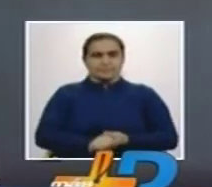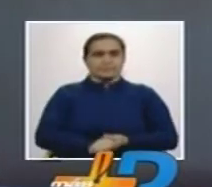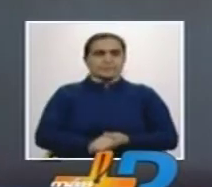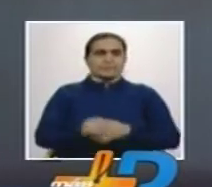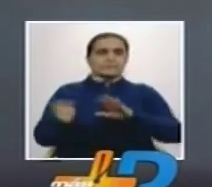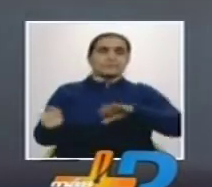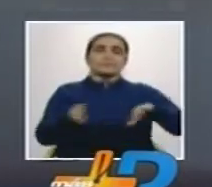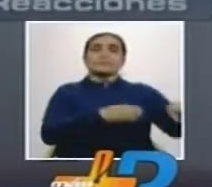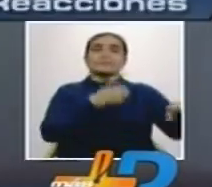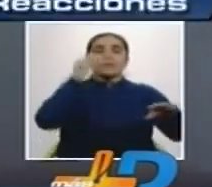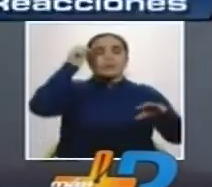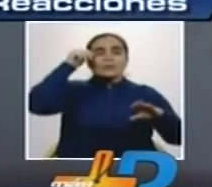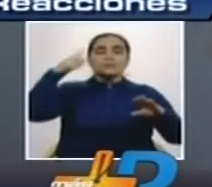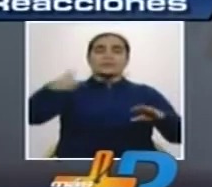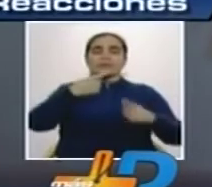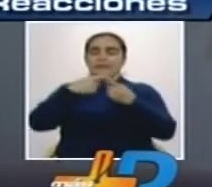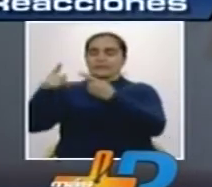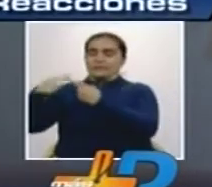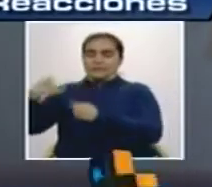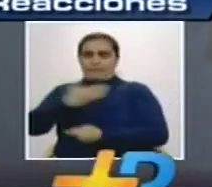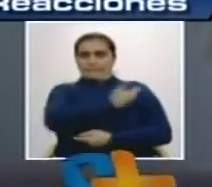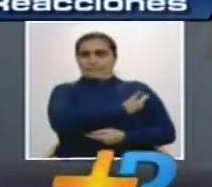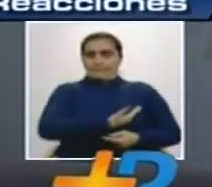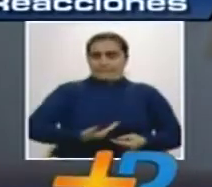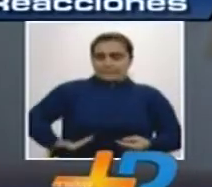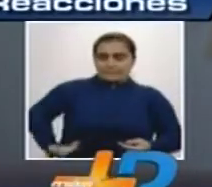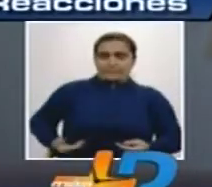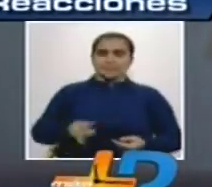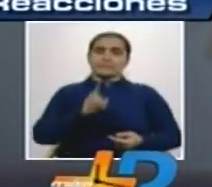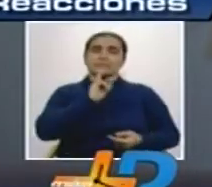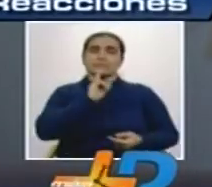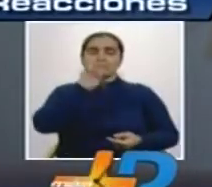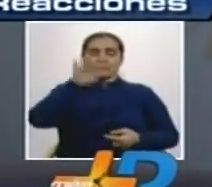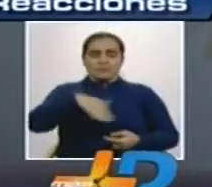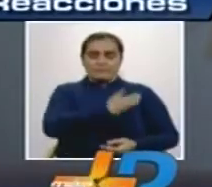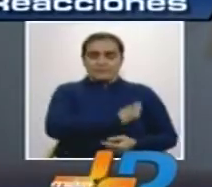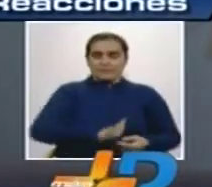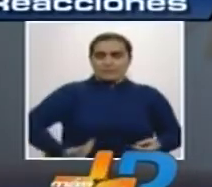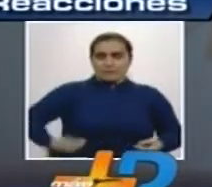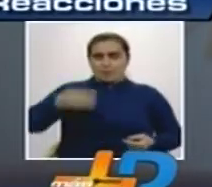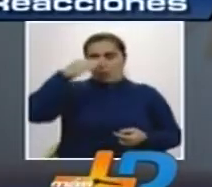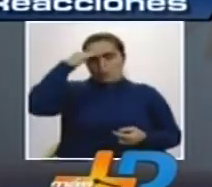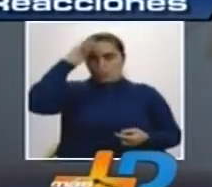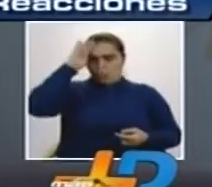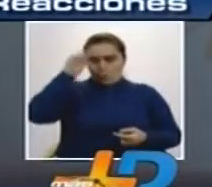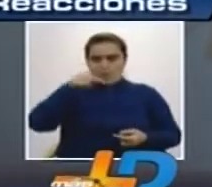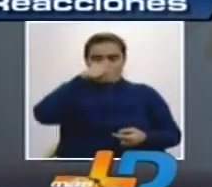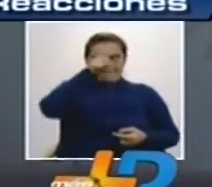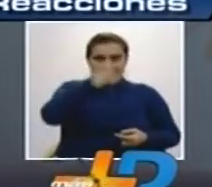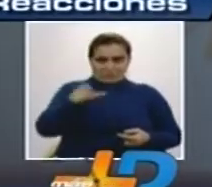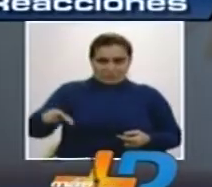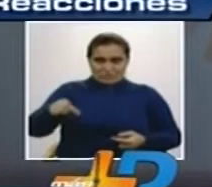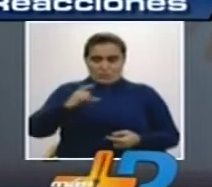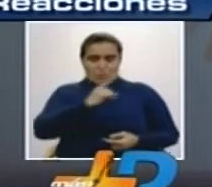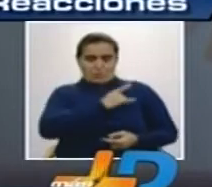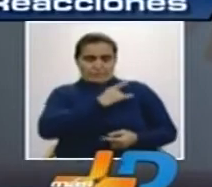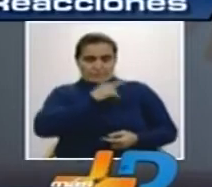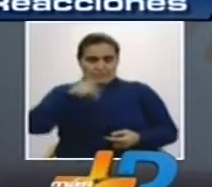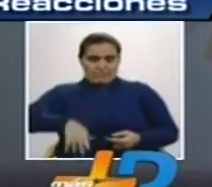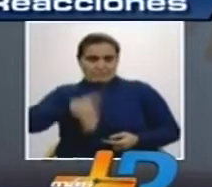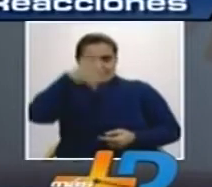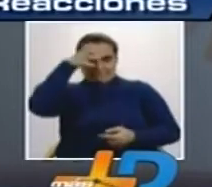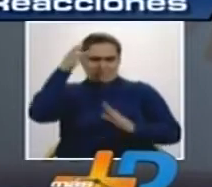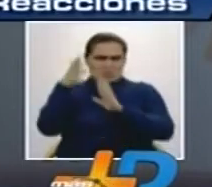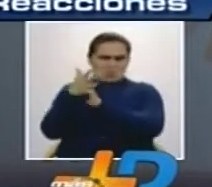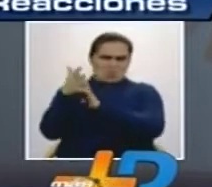el histórico encuentro entre los presidentes Barack Obama y Raúl Castro en Panamá, 2 académicos de la ciudad analizaron el significado de este